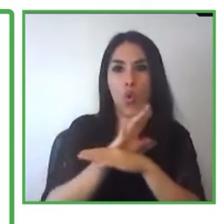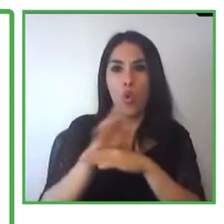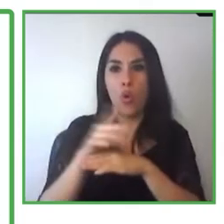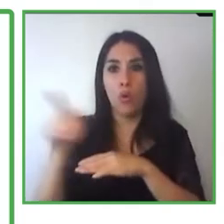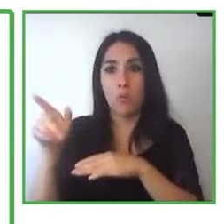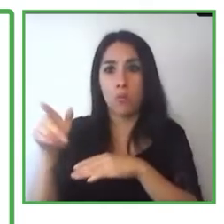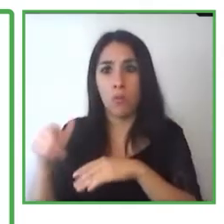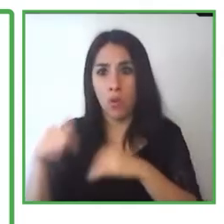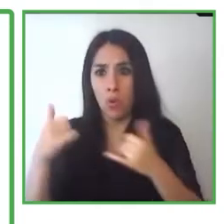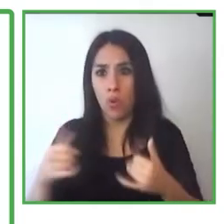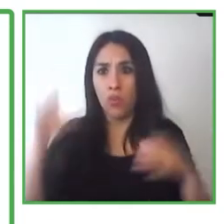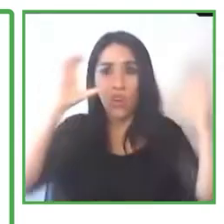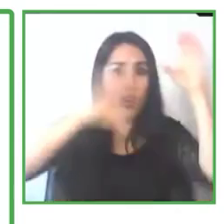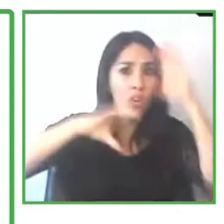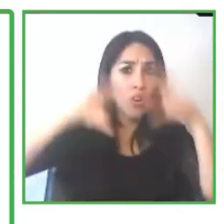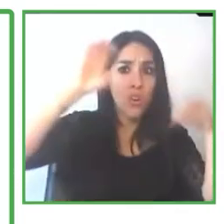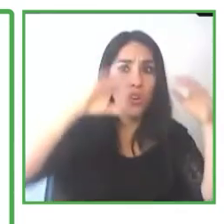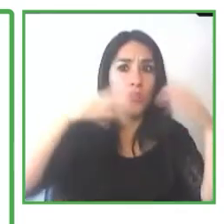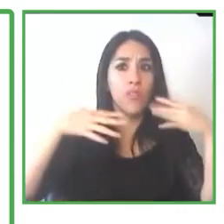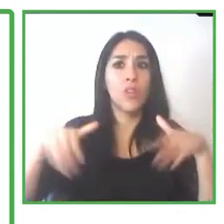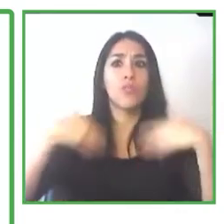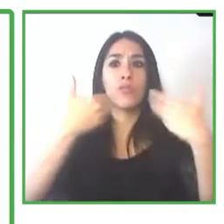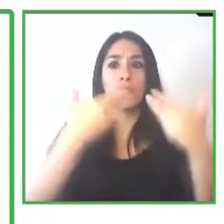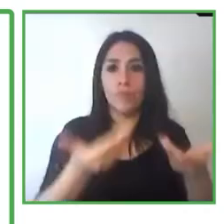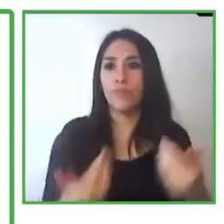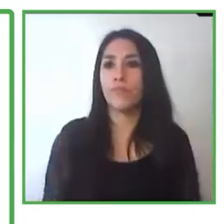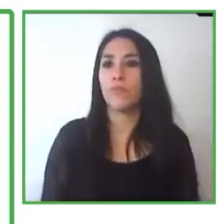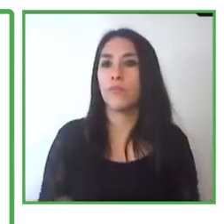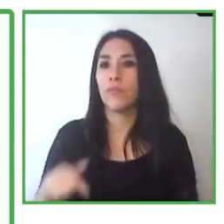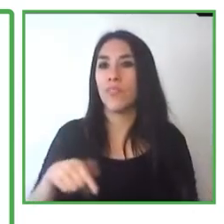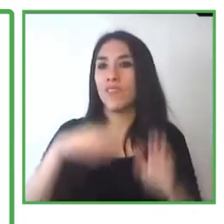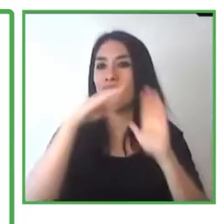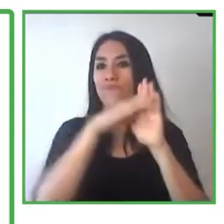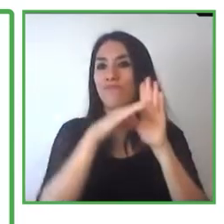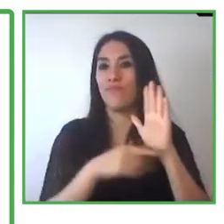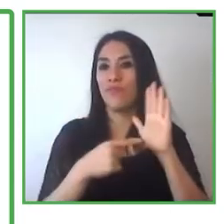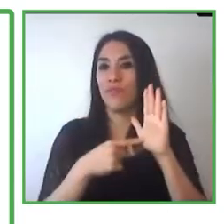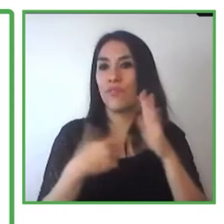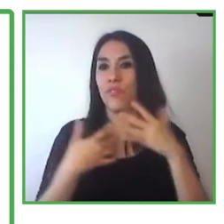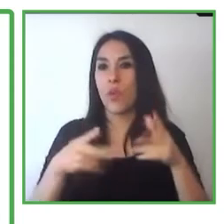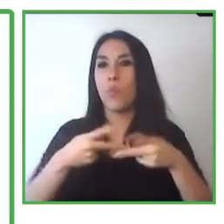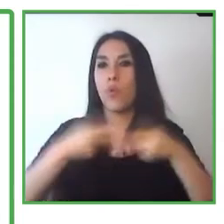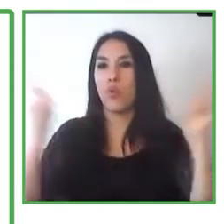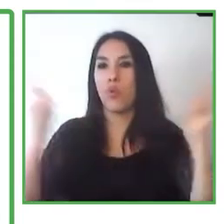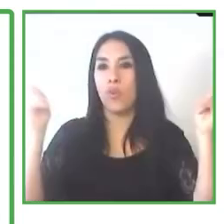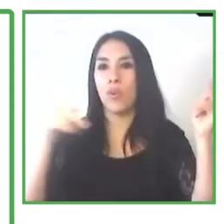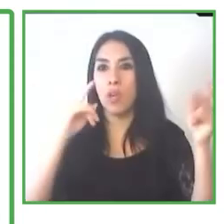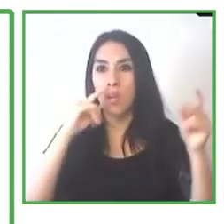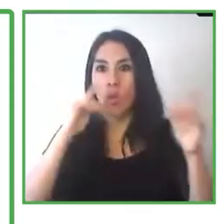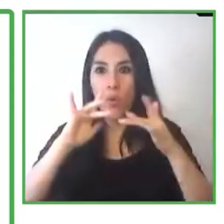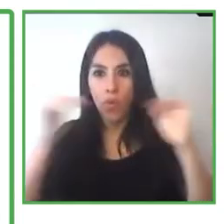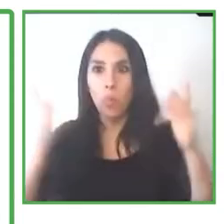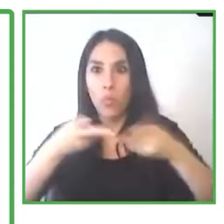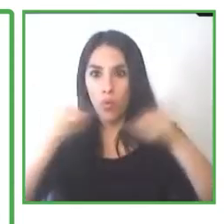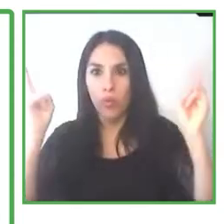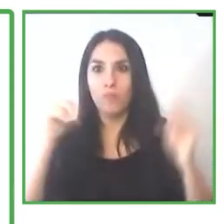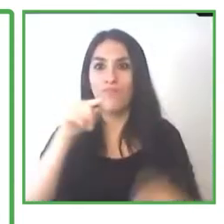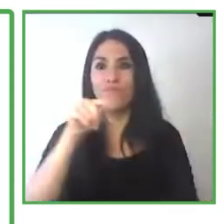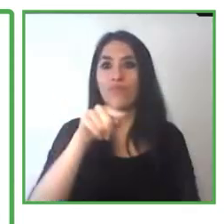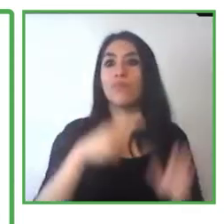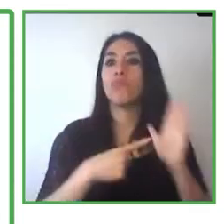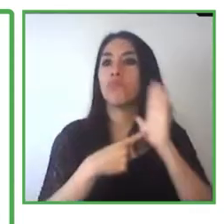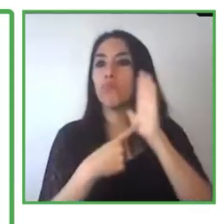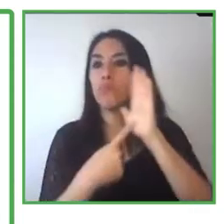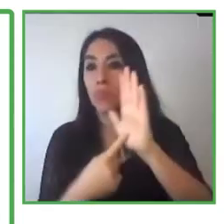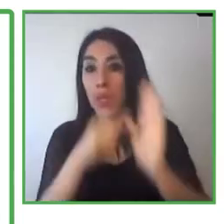forzosamente el mejor candidato lo tiene en su entidad. Y por tanto, la medida que se comparte, podemos conseguir que cada grupo asegure el